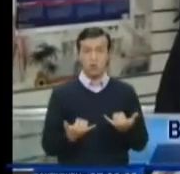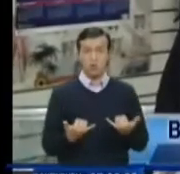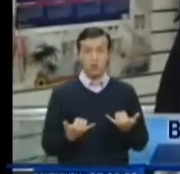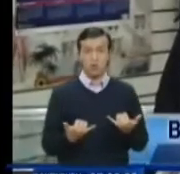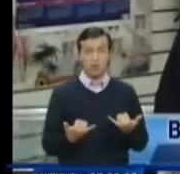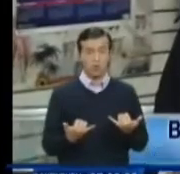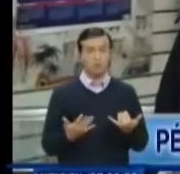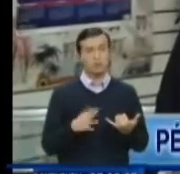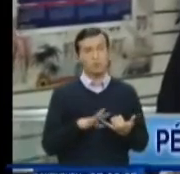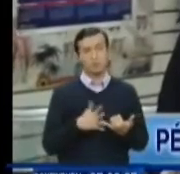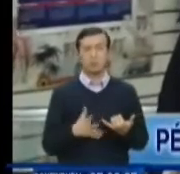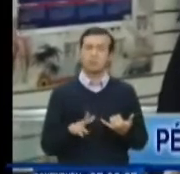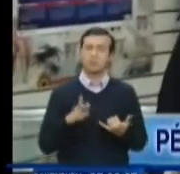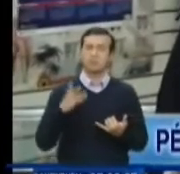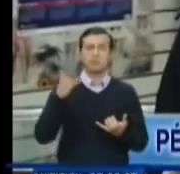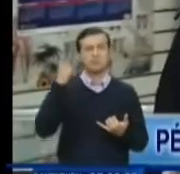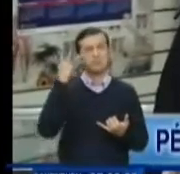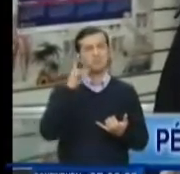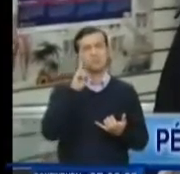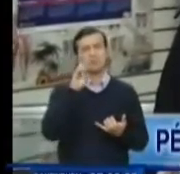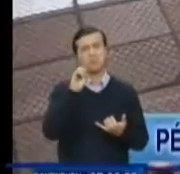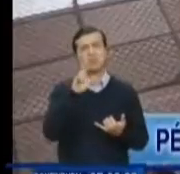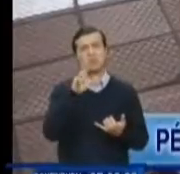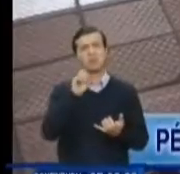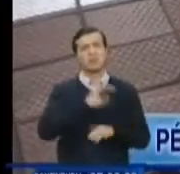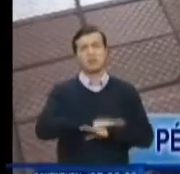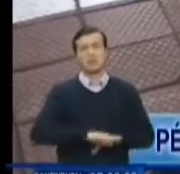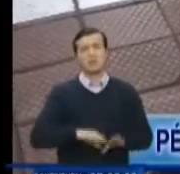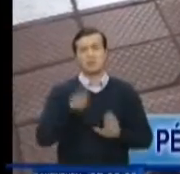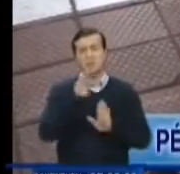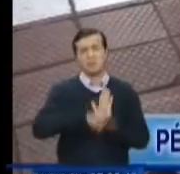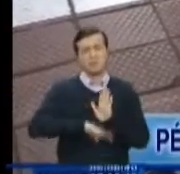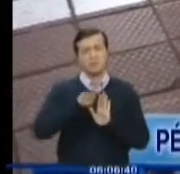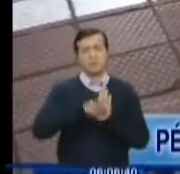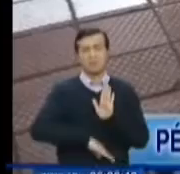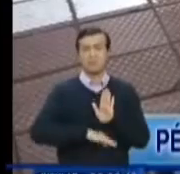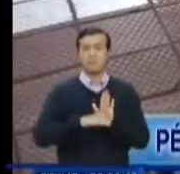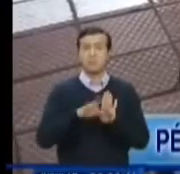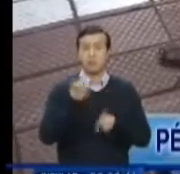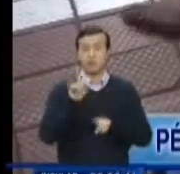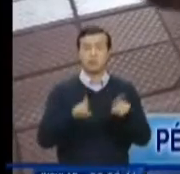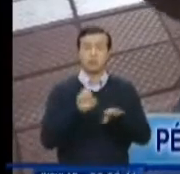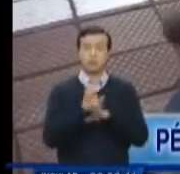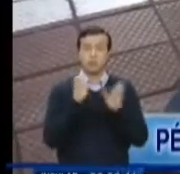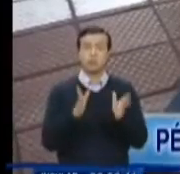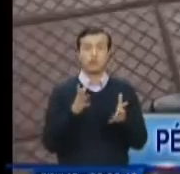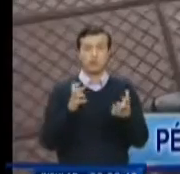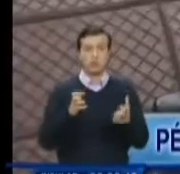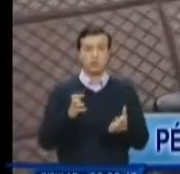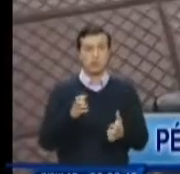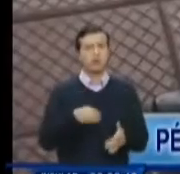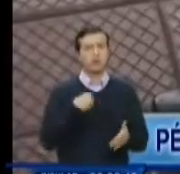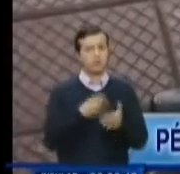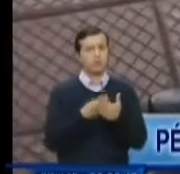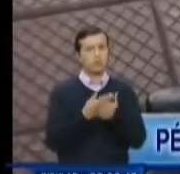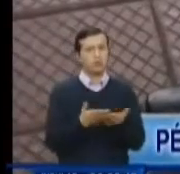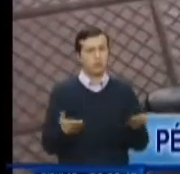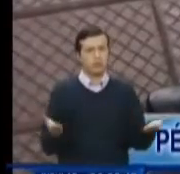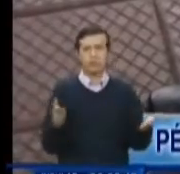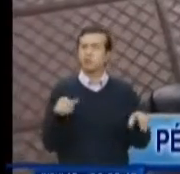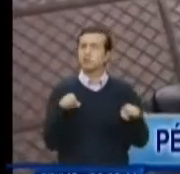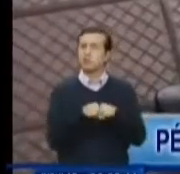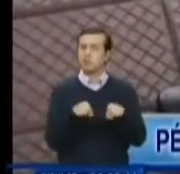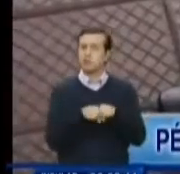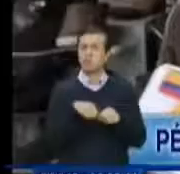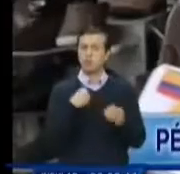fue más o menos de unos 20, 30 pares. Sin embargo, hay ecuatorianos que deciden hacer parte en su país y comprar zapatos